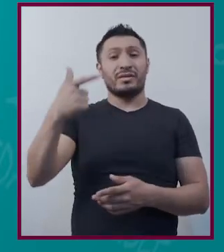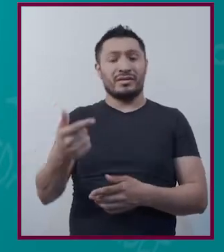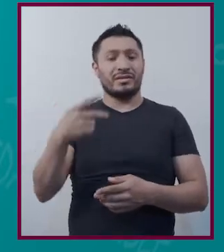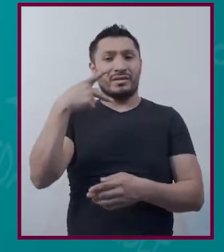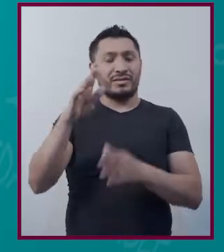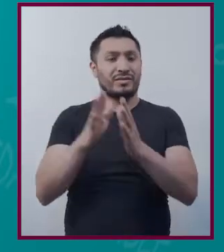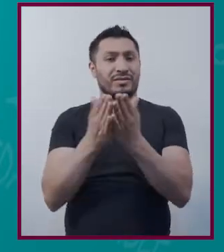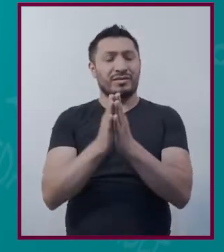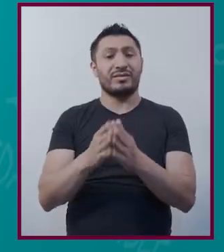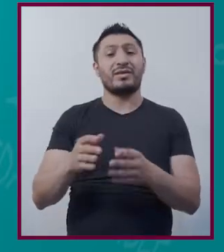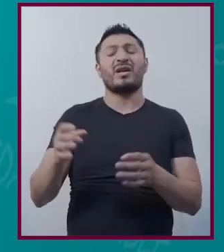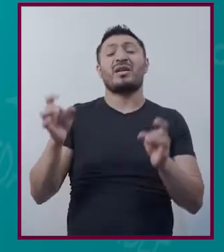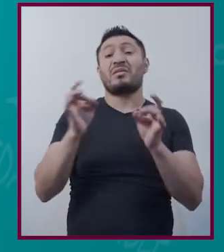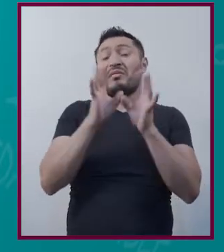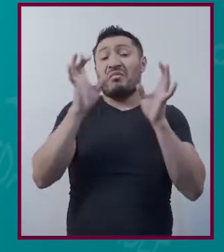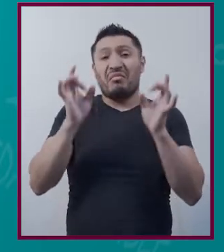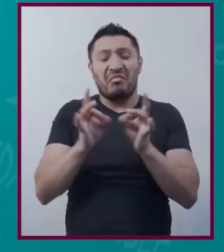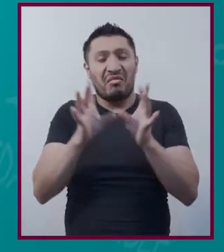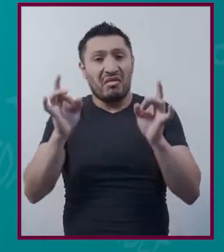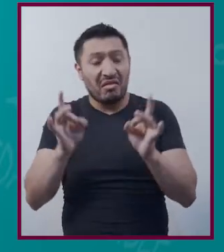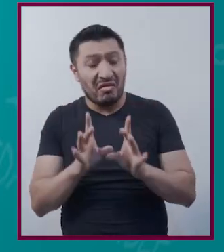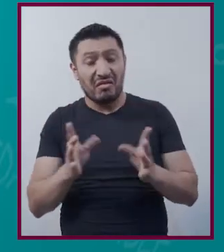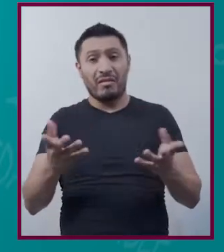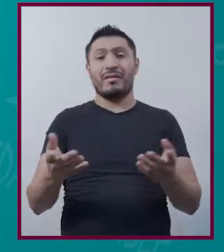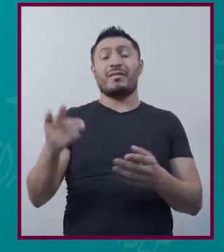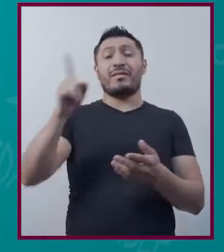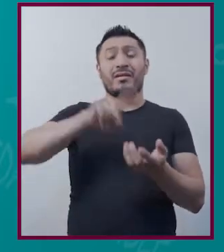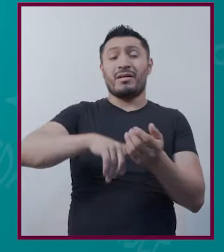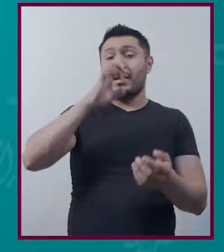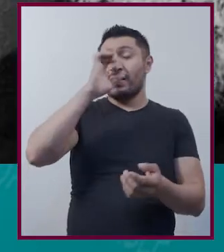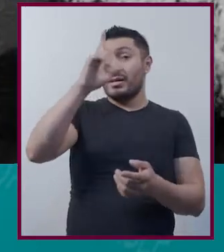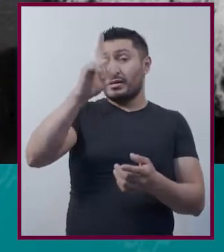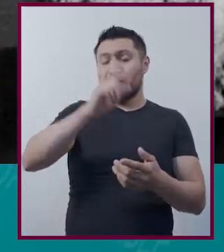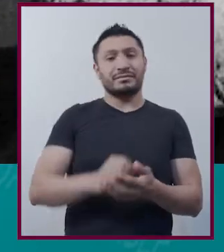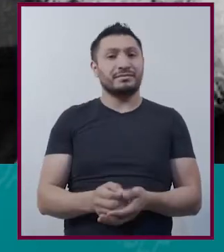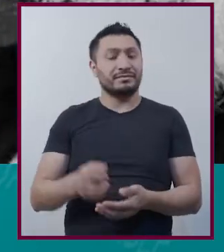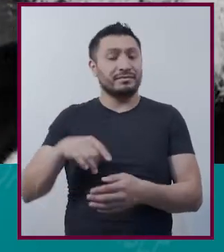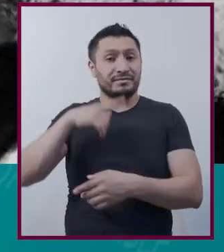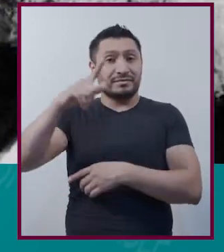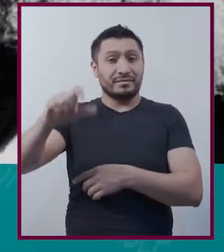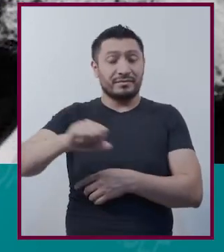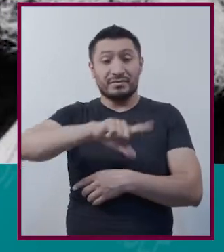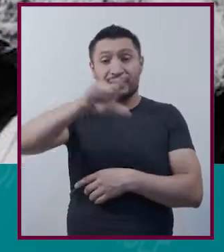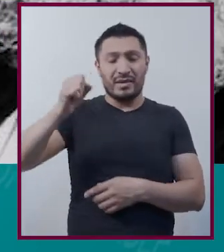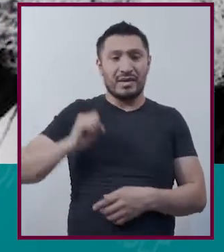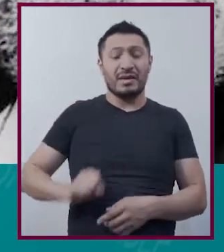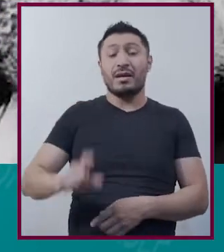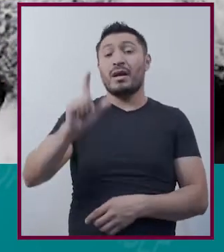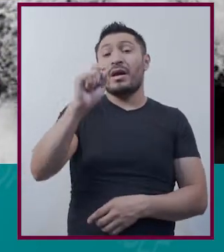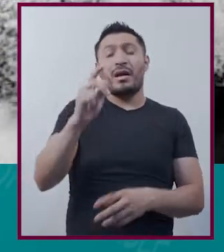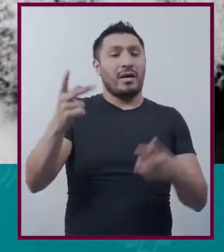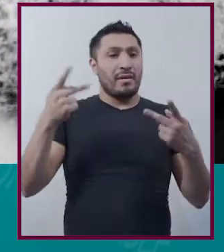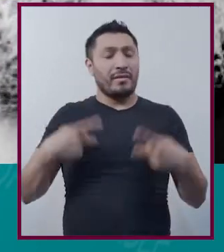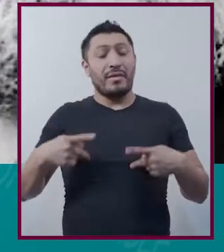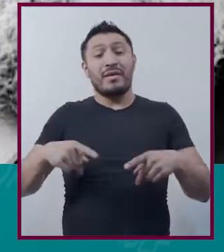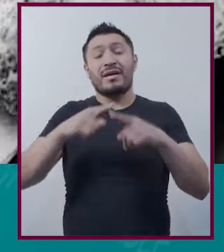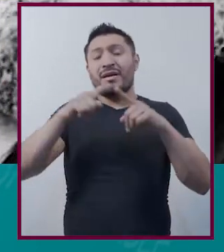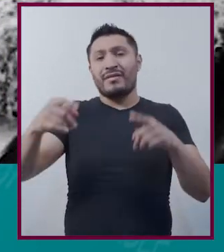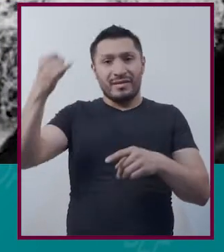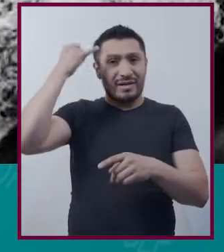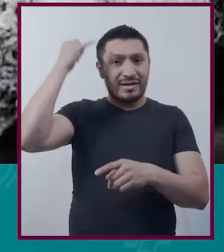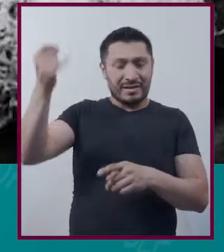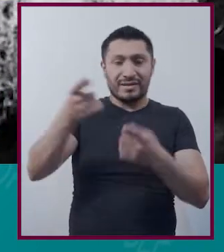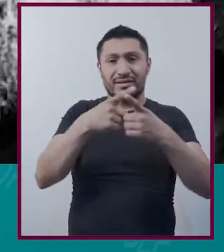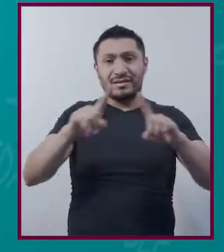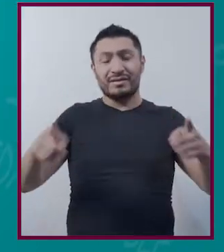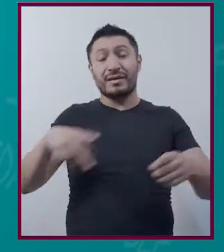La fenomenología del espíritu. Más adelante, en el siglo XX, otros pensadores se dedicaron a desarrollarlo según sus